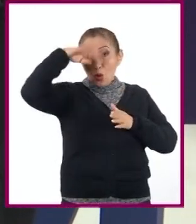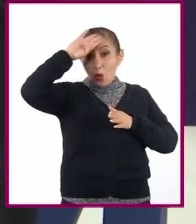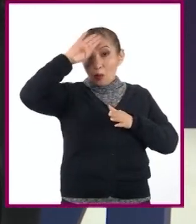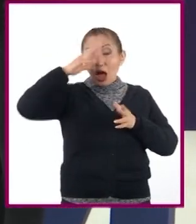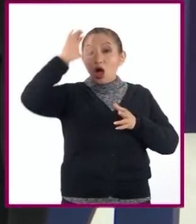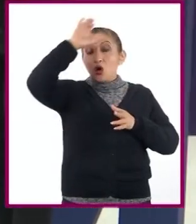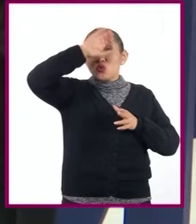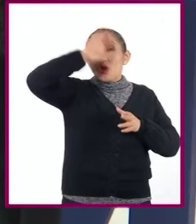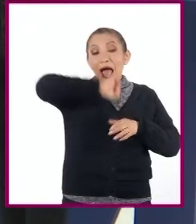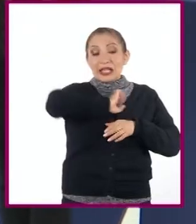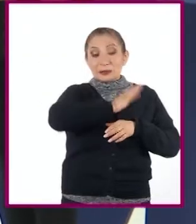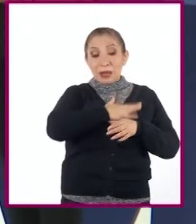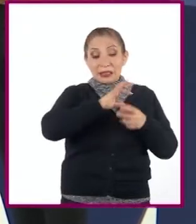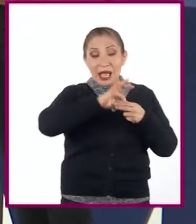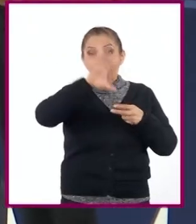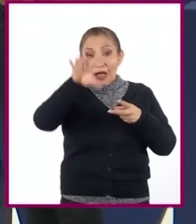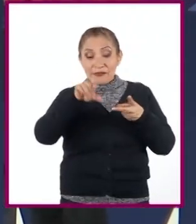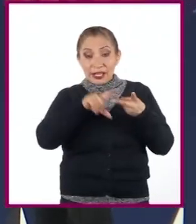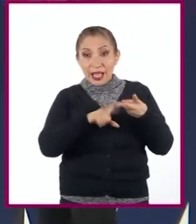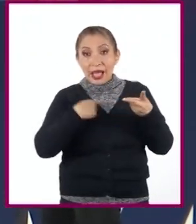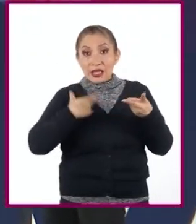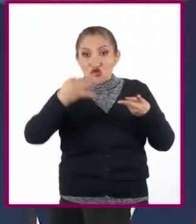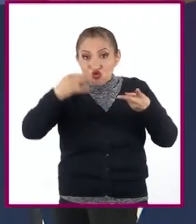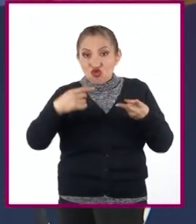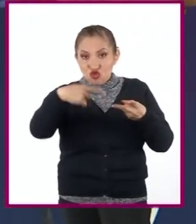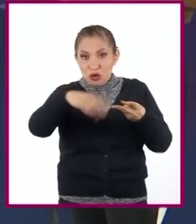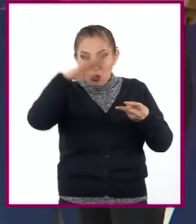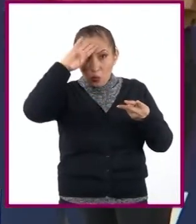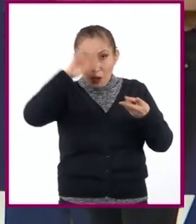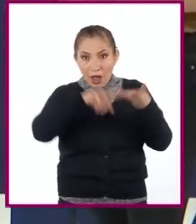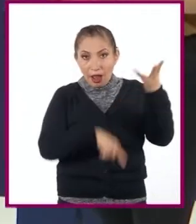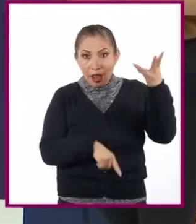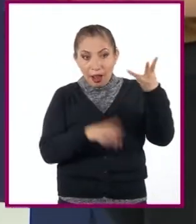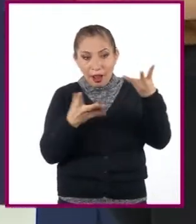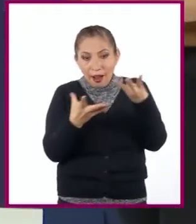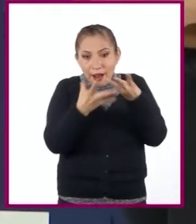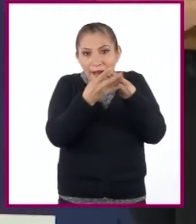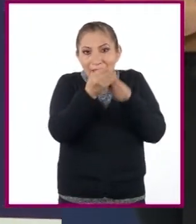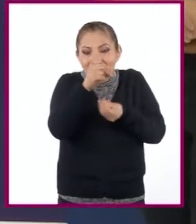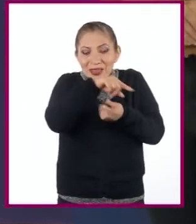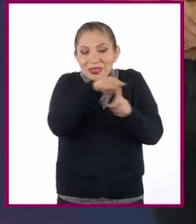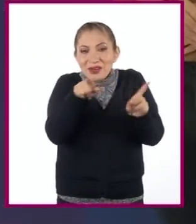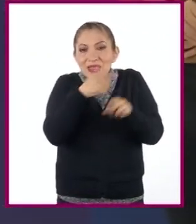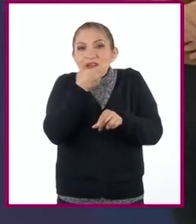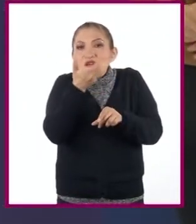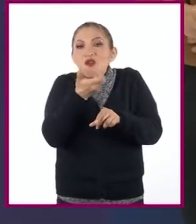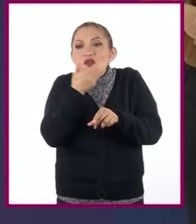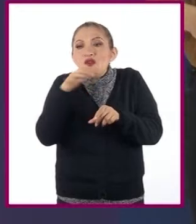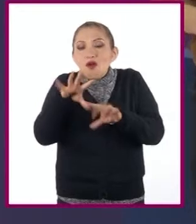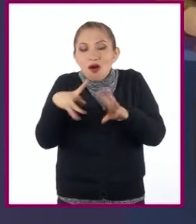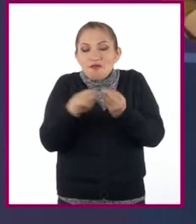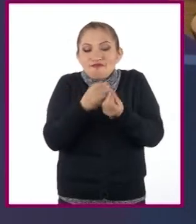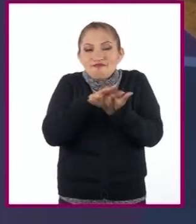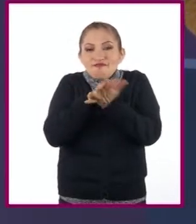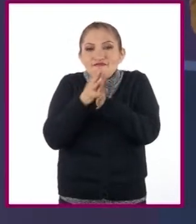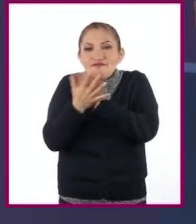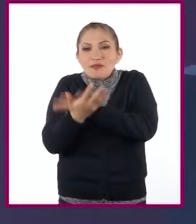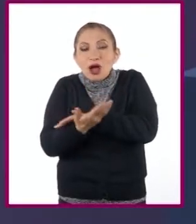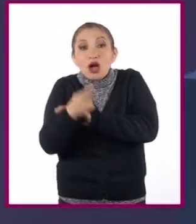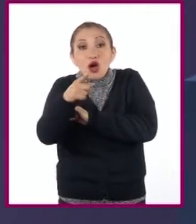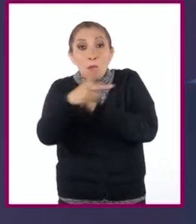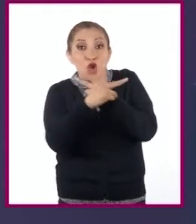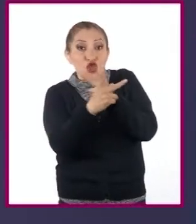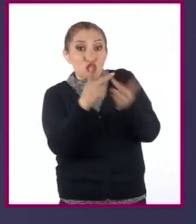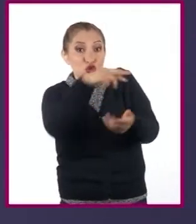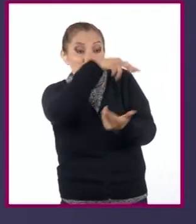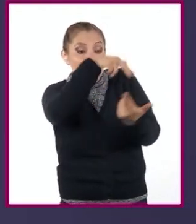la cultura española, africana y la originaria. Este encuentro con distintas costumbres permite crear, con los productos